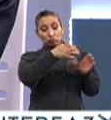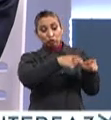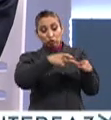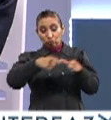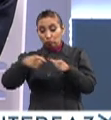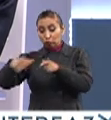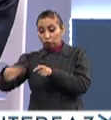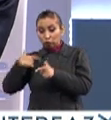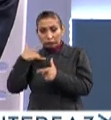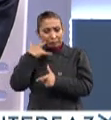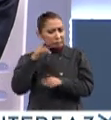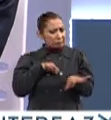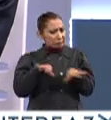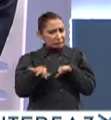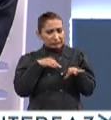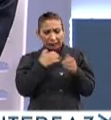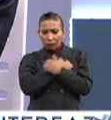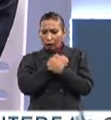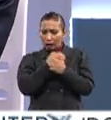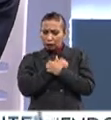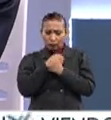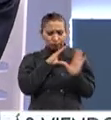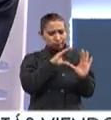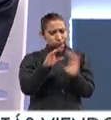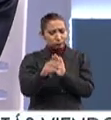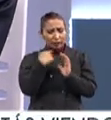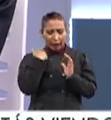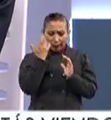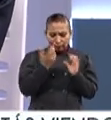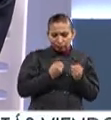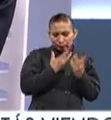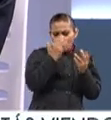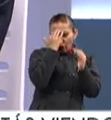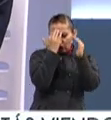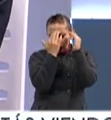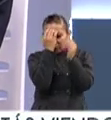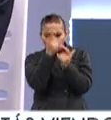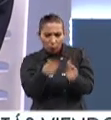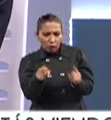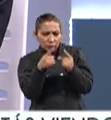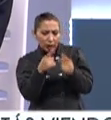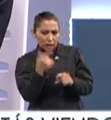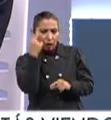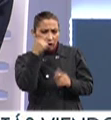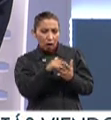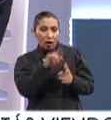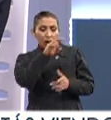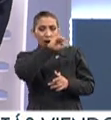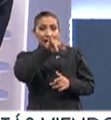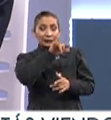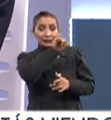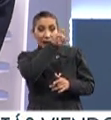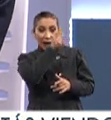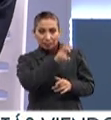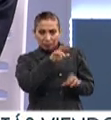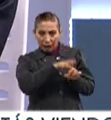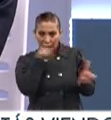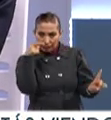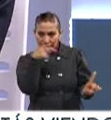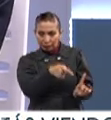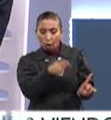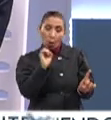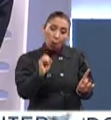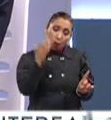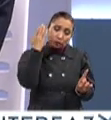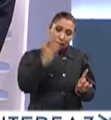has trabajado intensamente por la educación, ¿no? De la interpretación musical, del conocimiento musical, supongo que del jazz principalmente, aunque bueno,